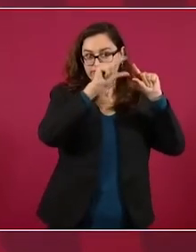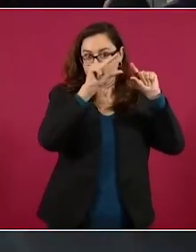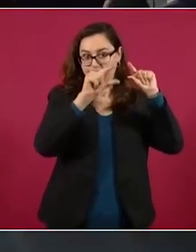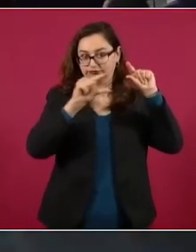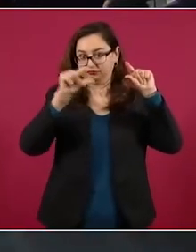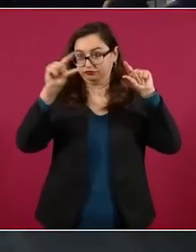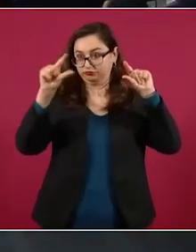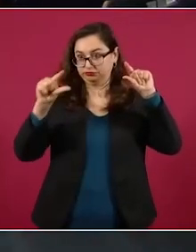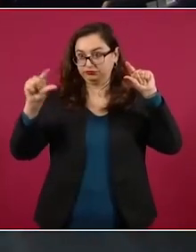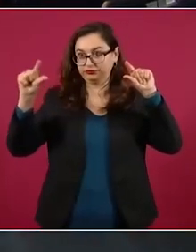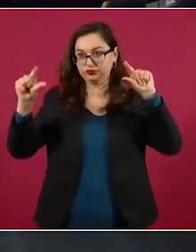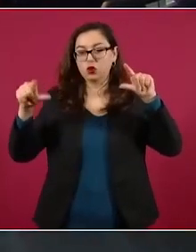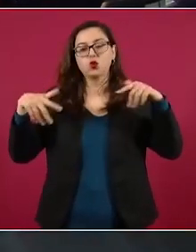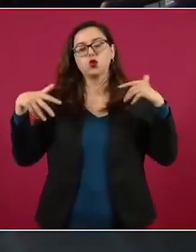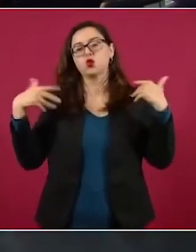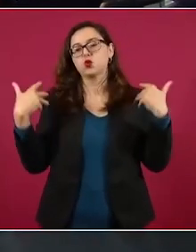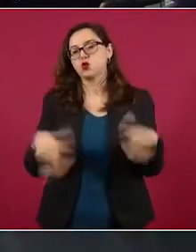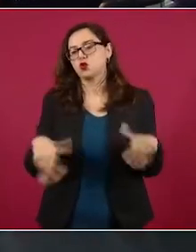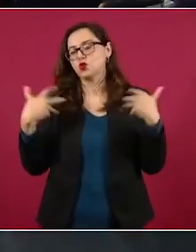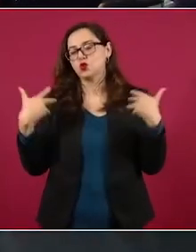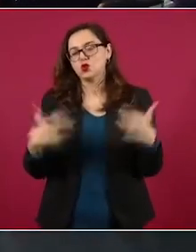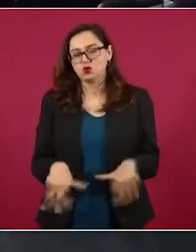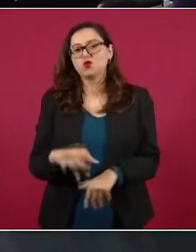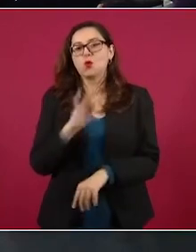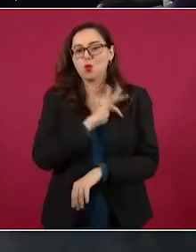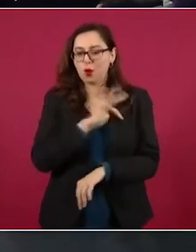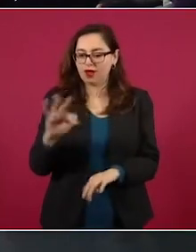muchas posibilidades de crecimiento